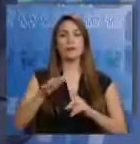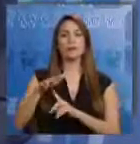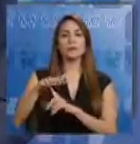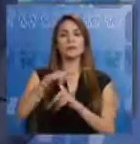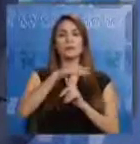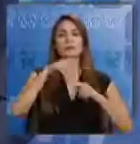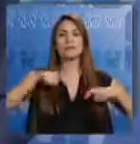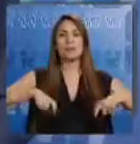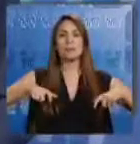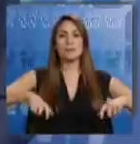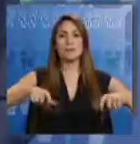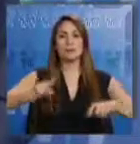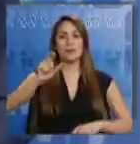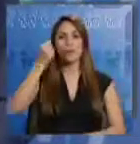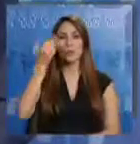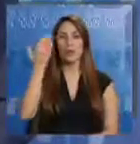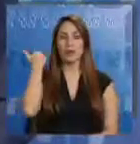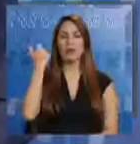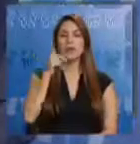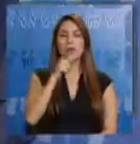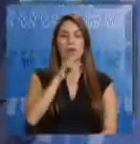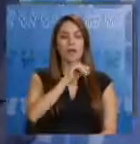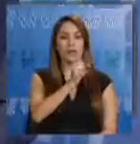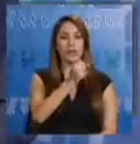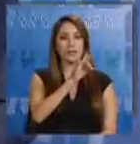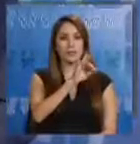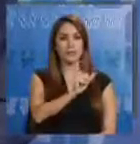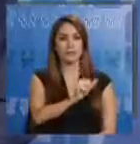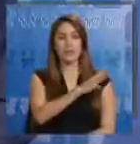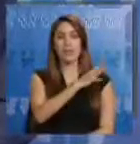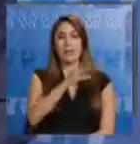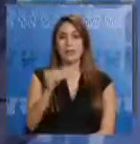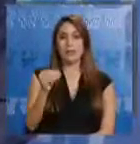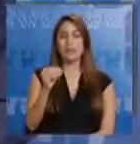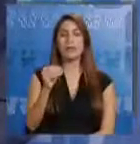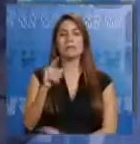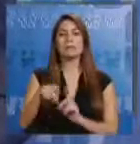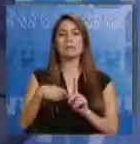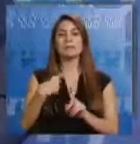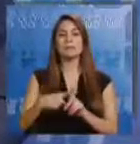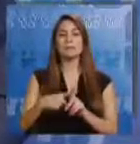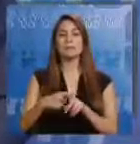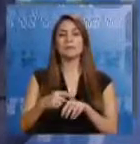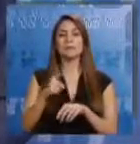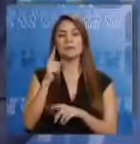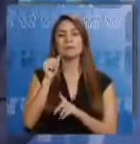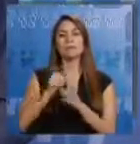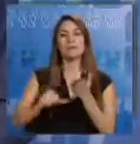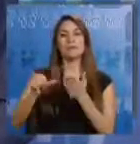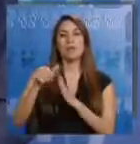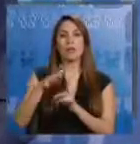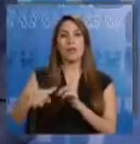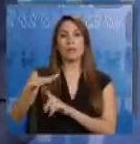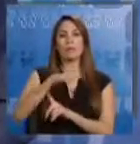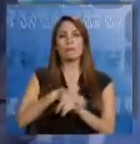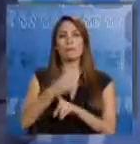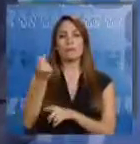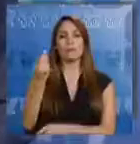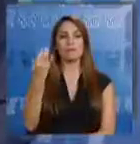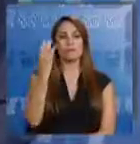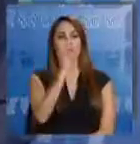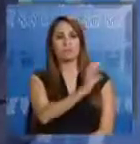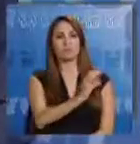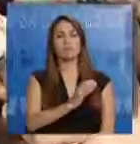en Guayaquil. La negociación fue hecha entre el Instituto de Seguridad Social de las Fuerzas Armadas, ISFA, y el Ministerio del Ambiente.